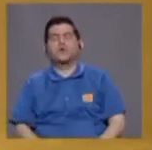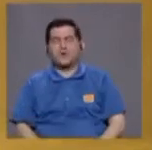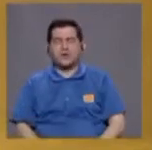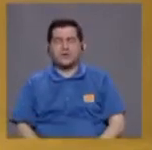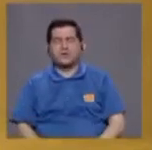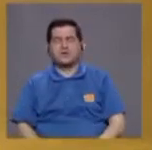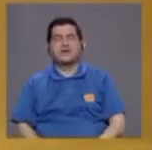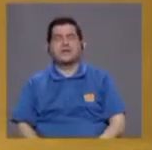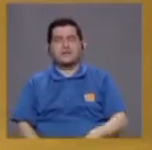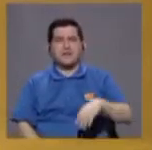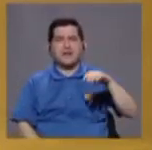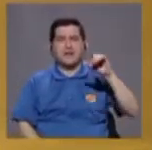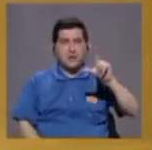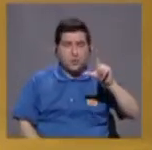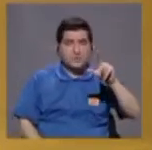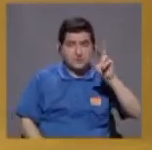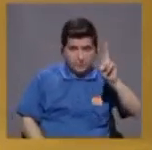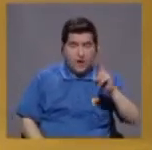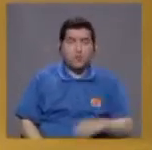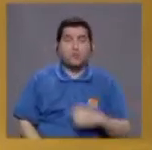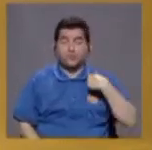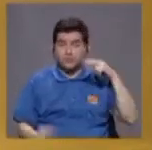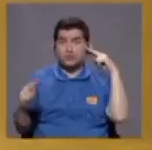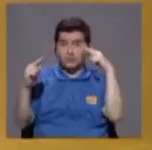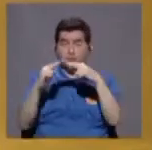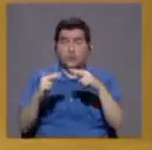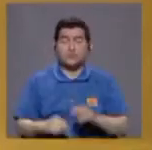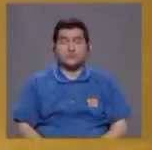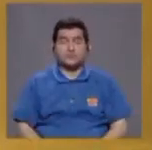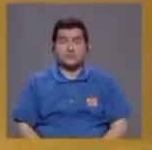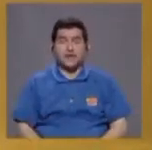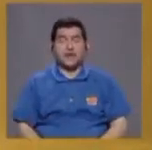Luis Donaldo y